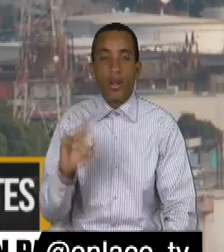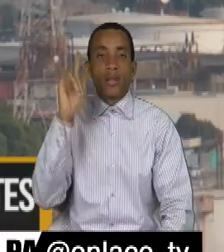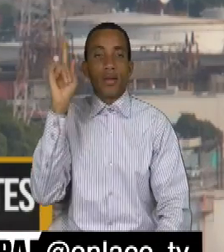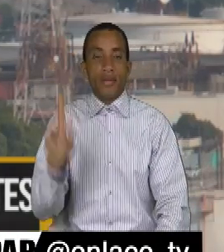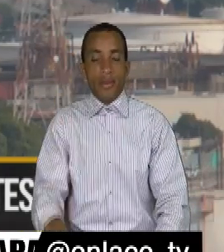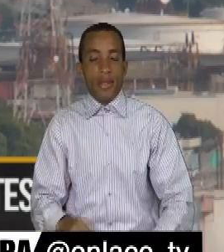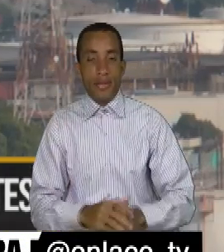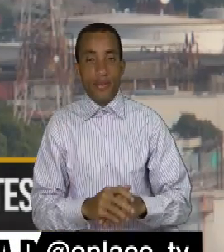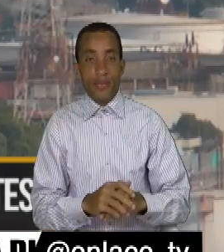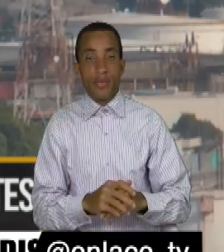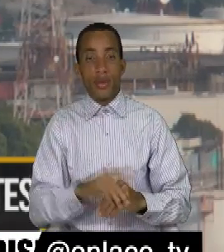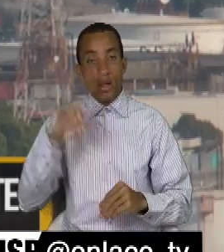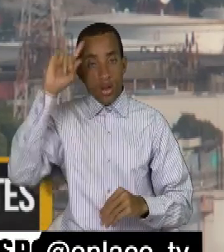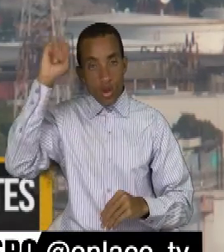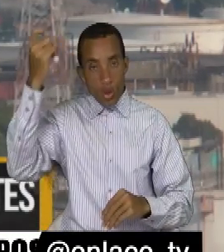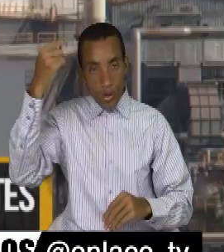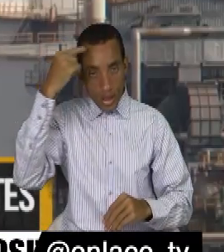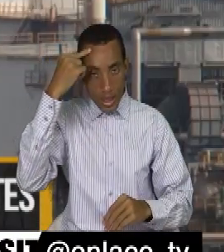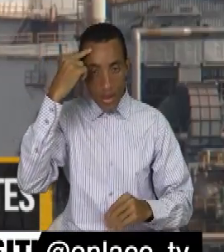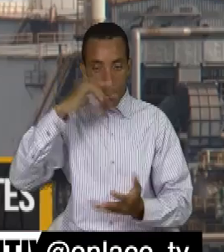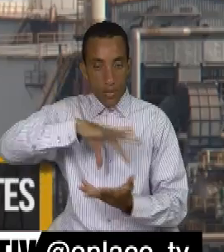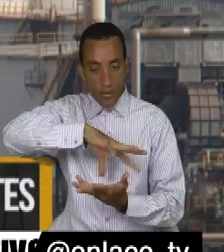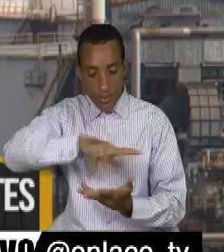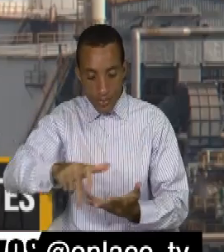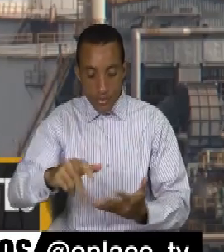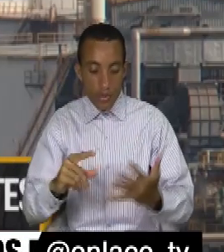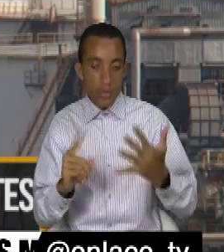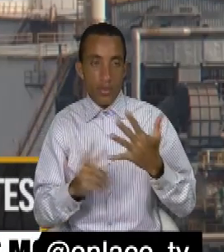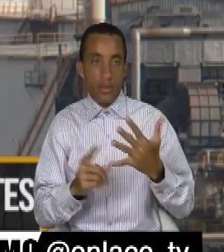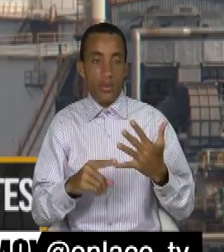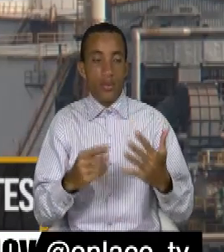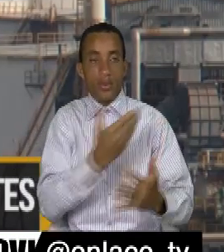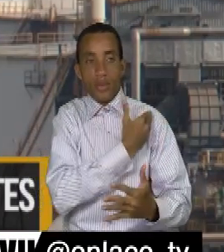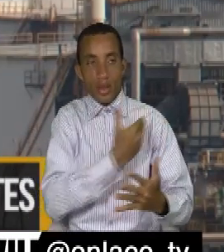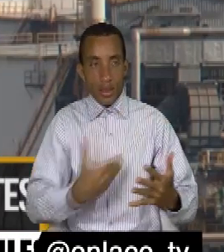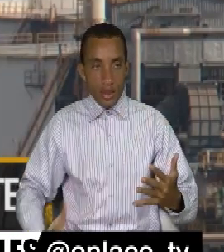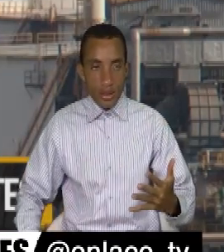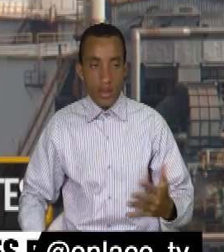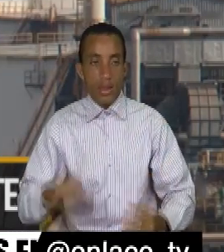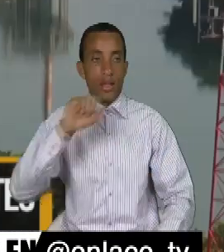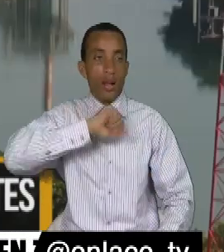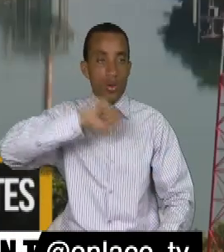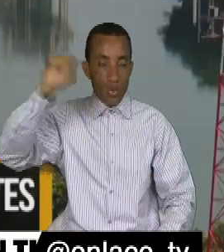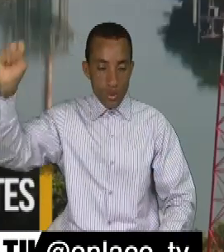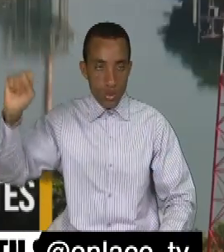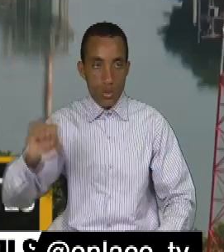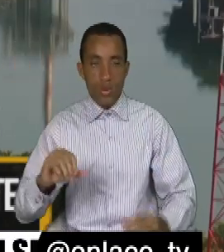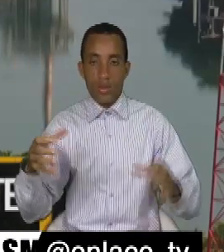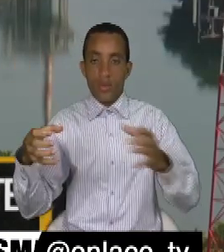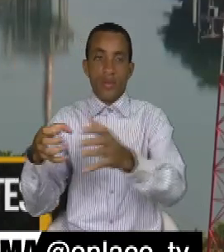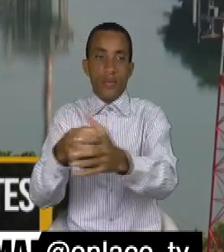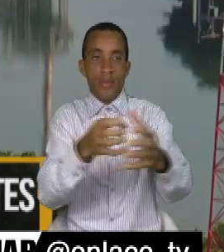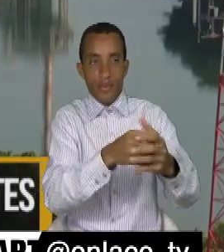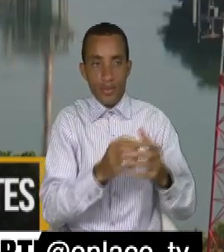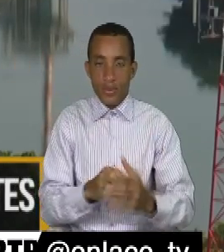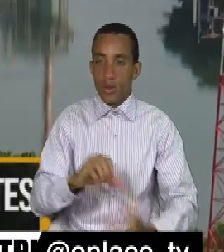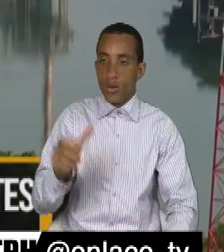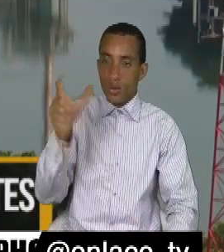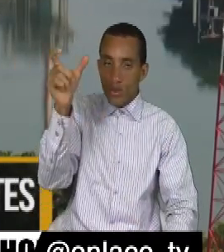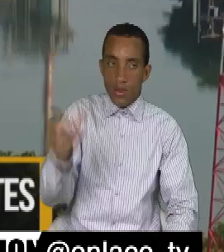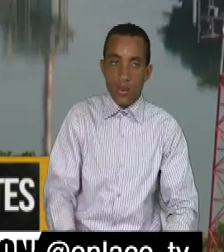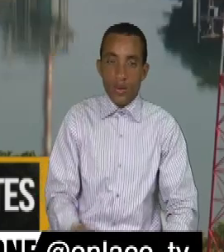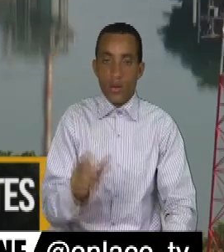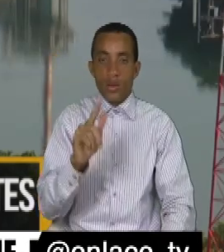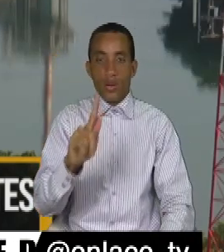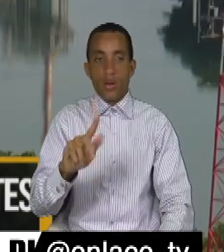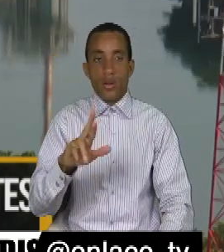al alcalde de Barranca Bermeja, al presidente de la USO, a los gremios, invitamos también a Freddy Pulecio como parte